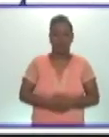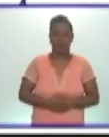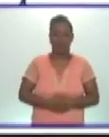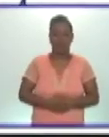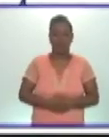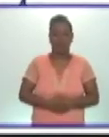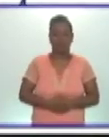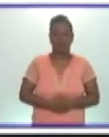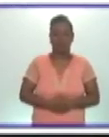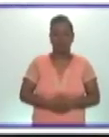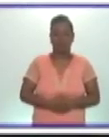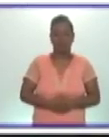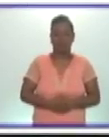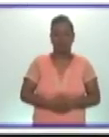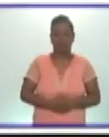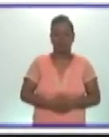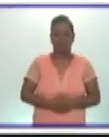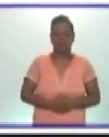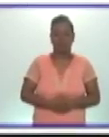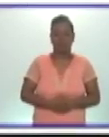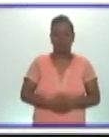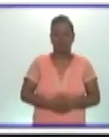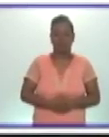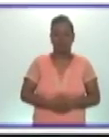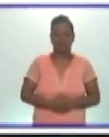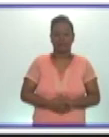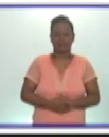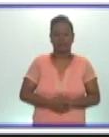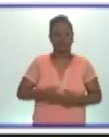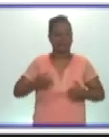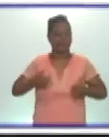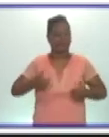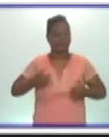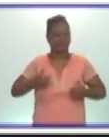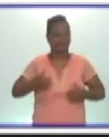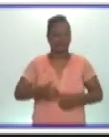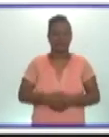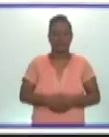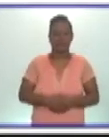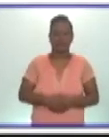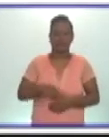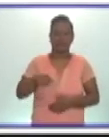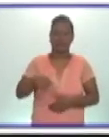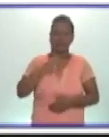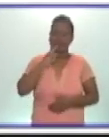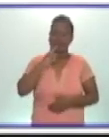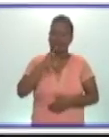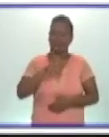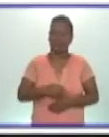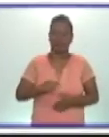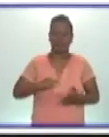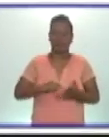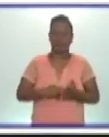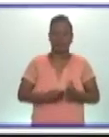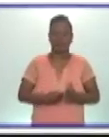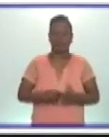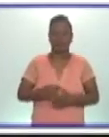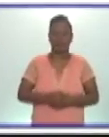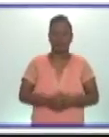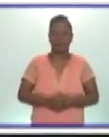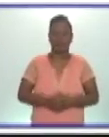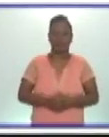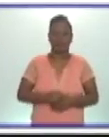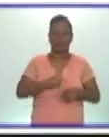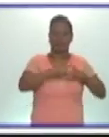c y d. ¡Excelente! Y este es el resultado de la multiplicación de este